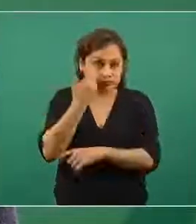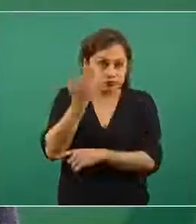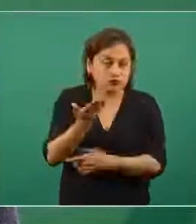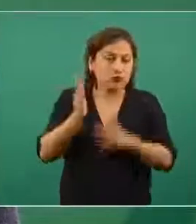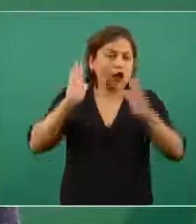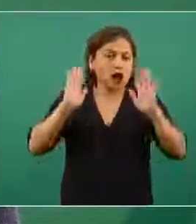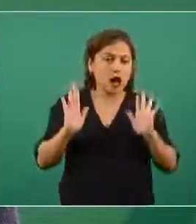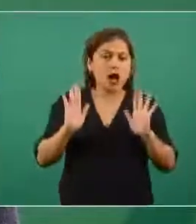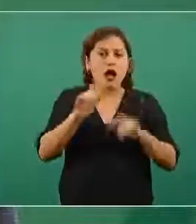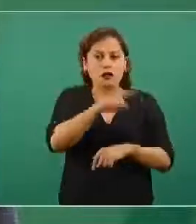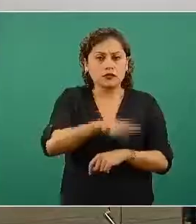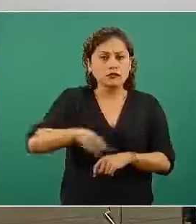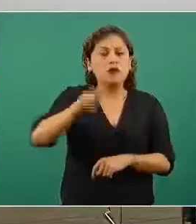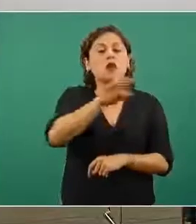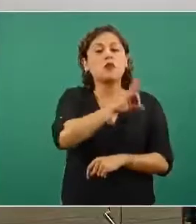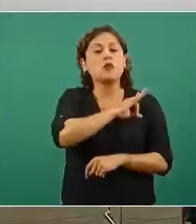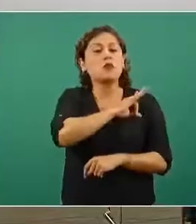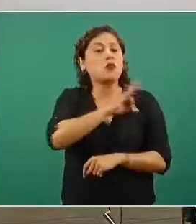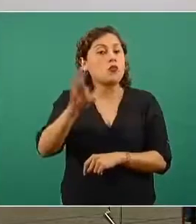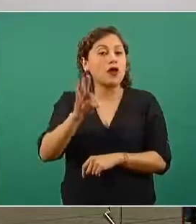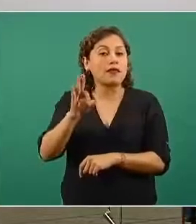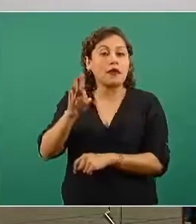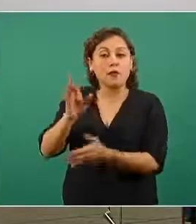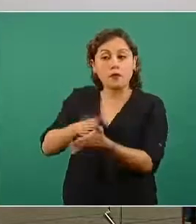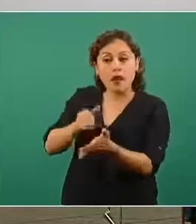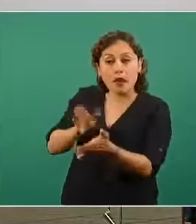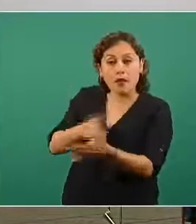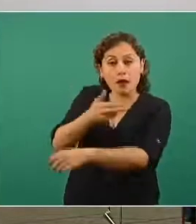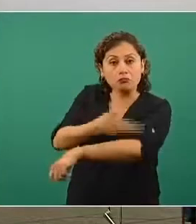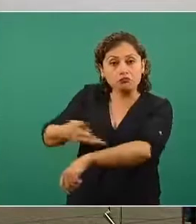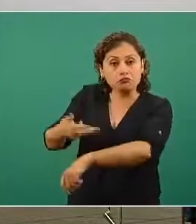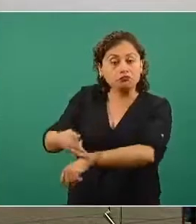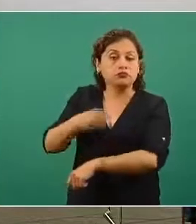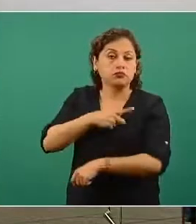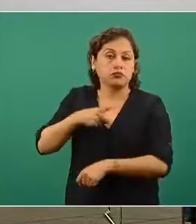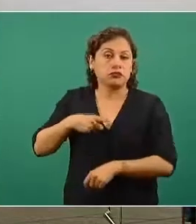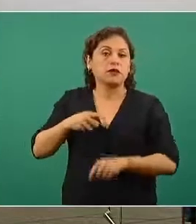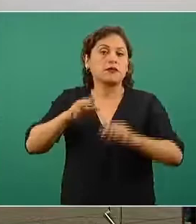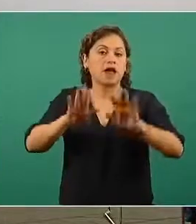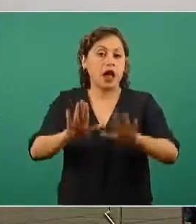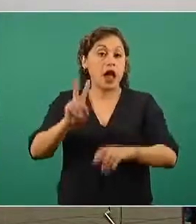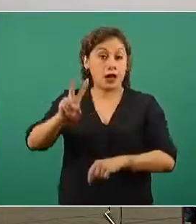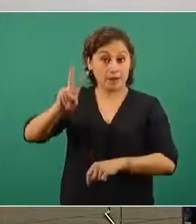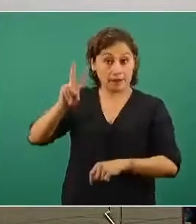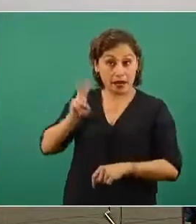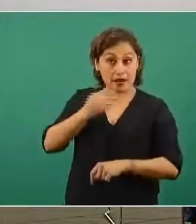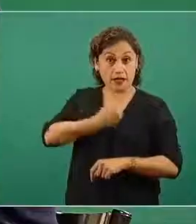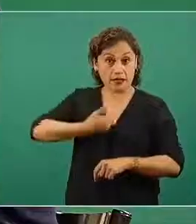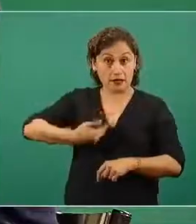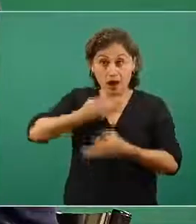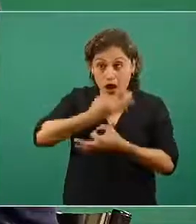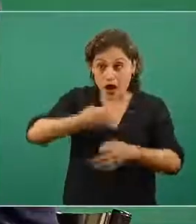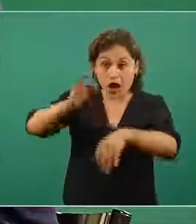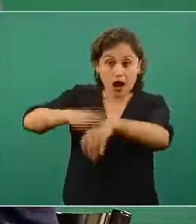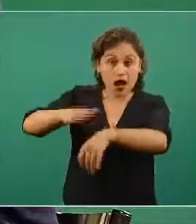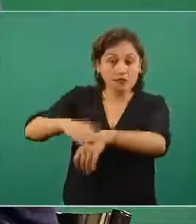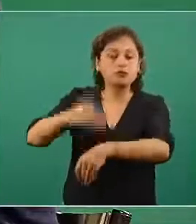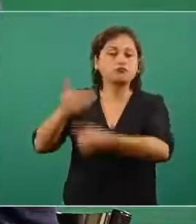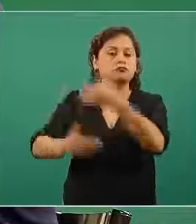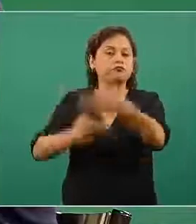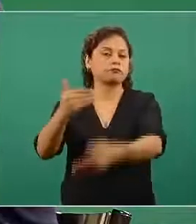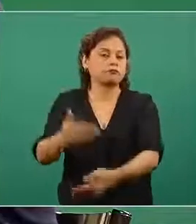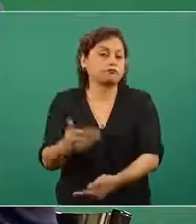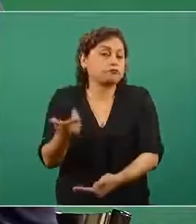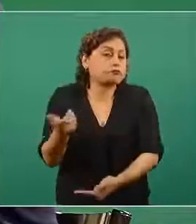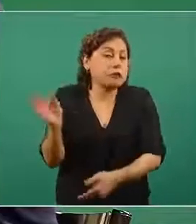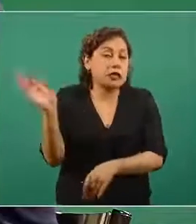personas, pues tenga que cubrir como requisitos. Entonces el viernes con la instrucción esto se generó, se está trabajando y de seguro en el transcurso de